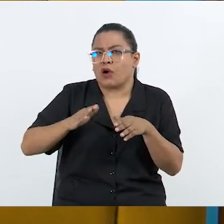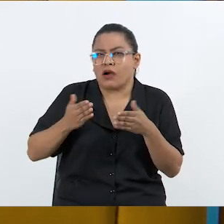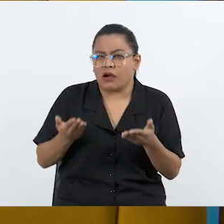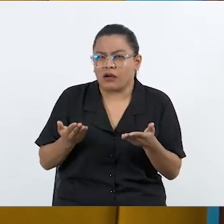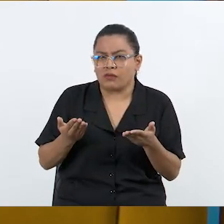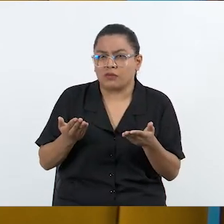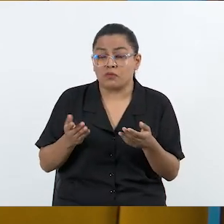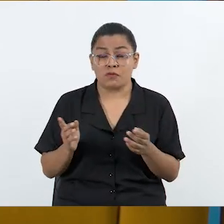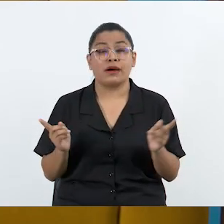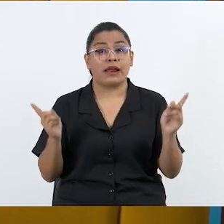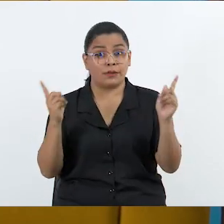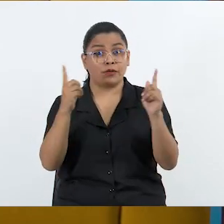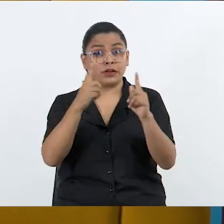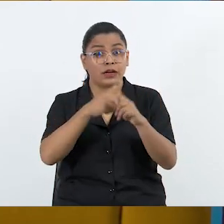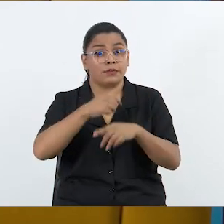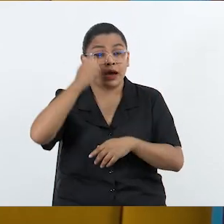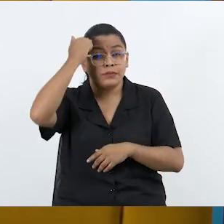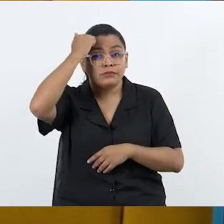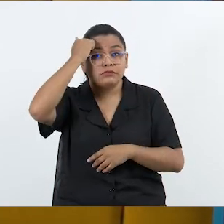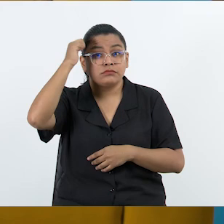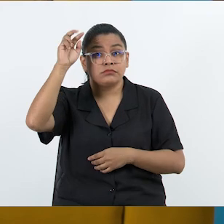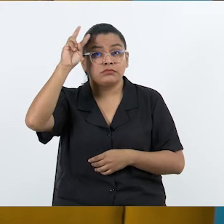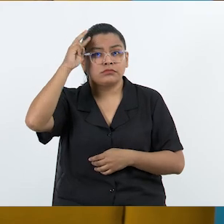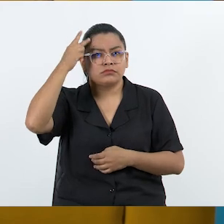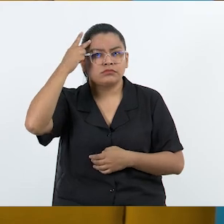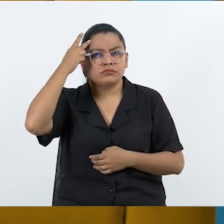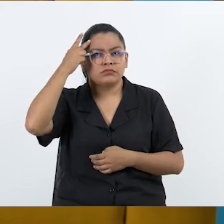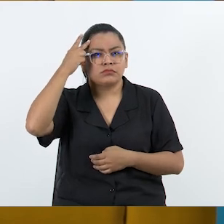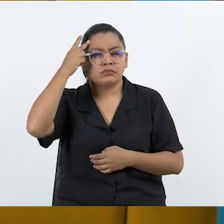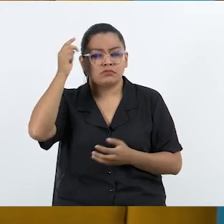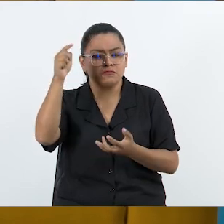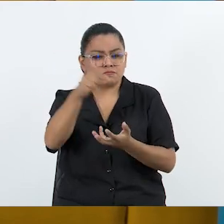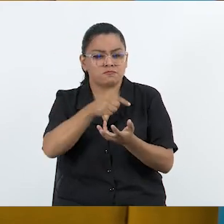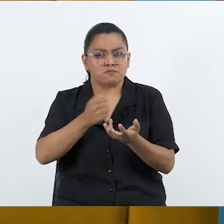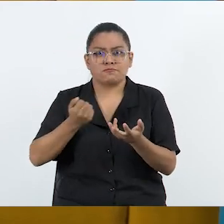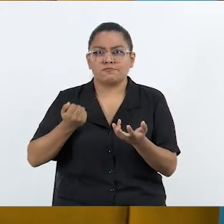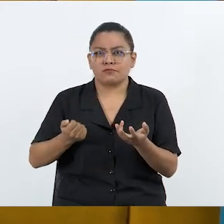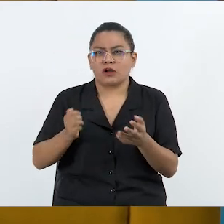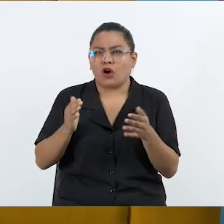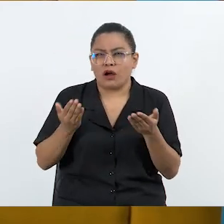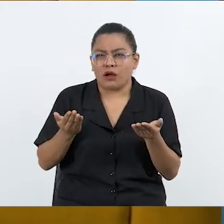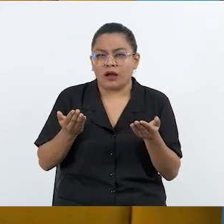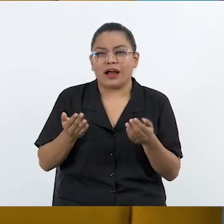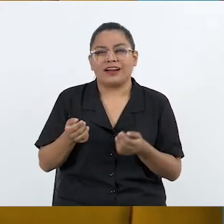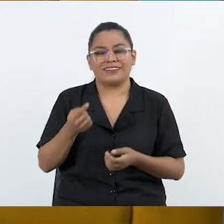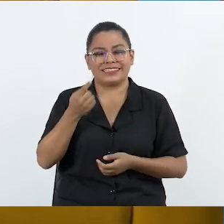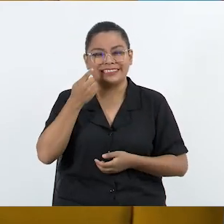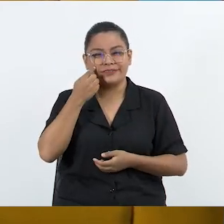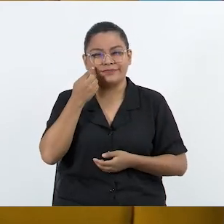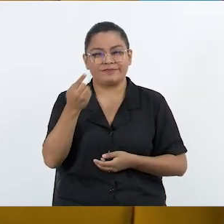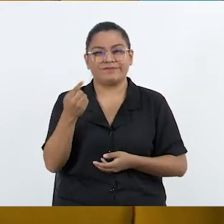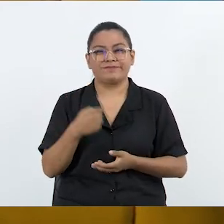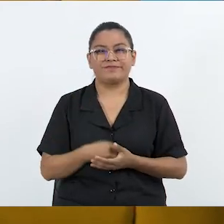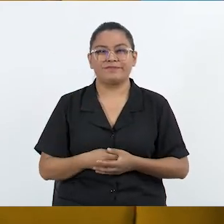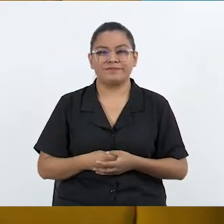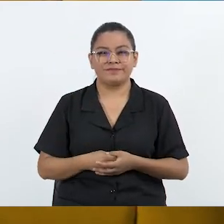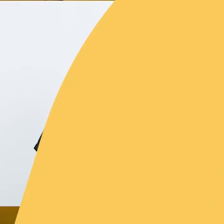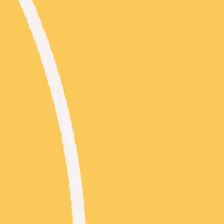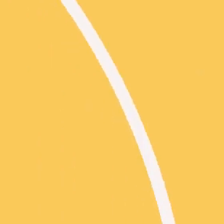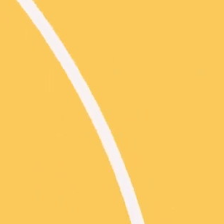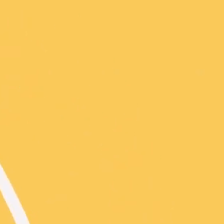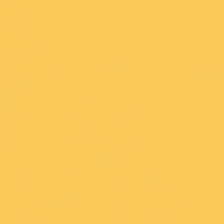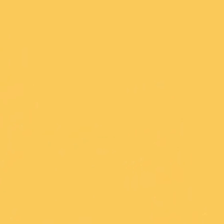se tornen en aprendizajes significativos para los estudiantes? Descubrámoslo a